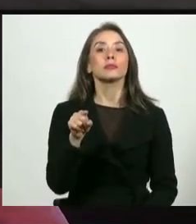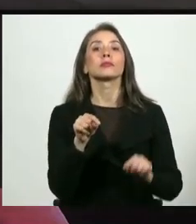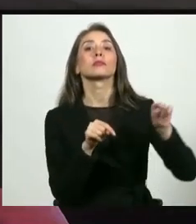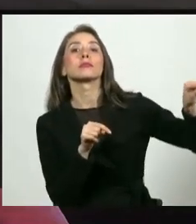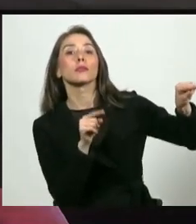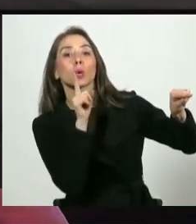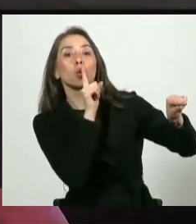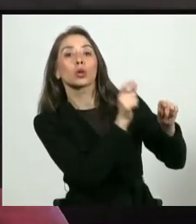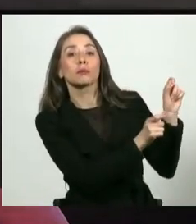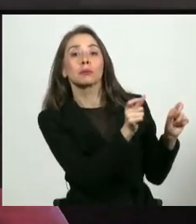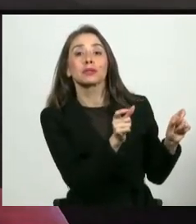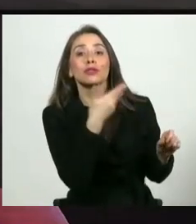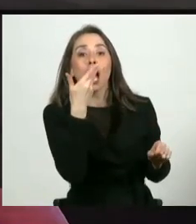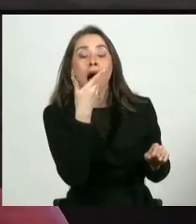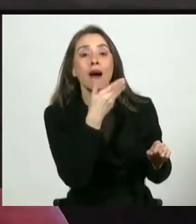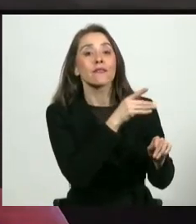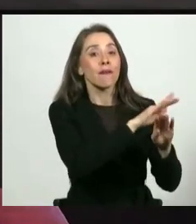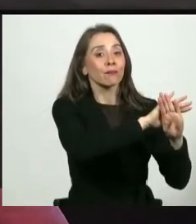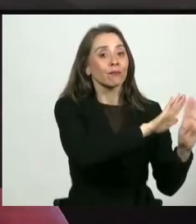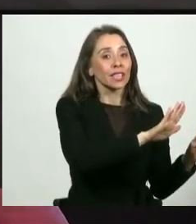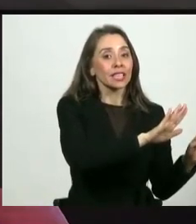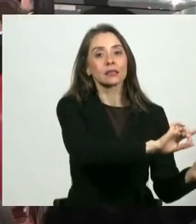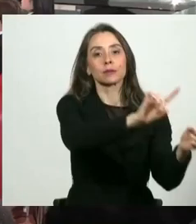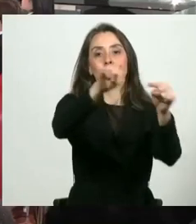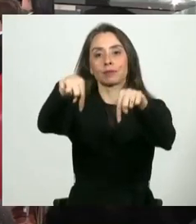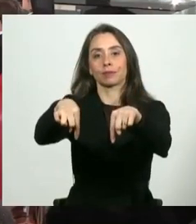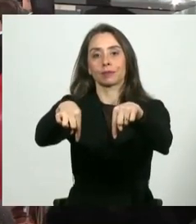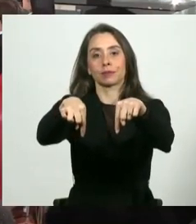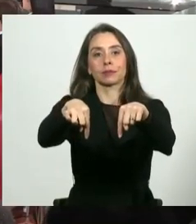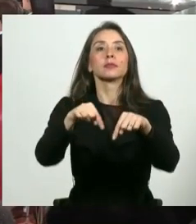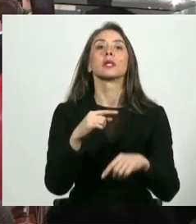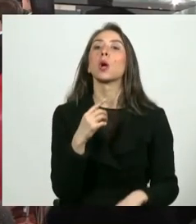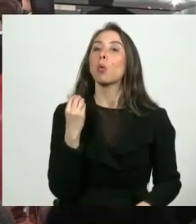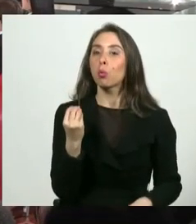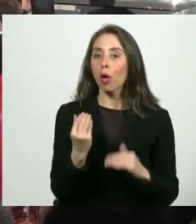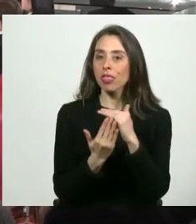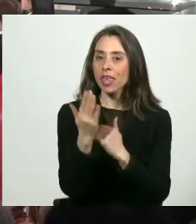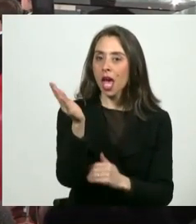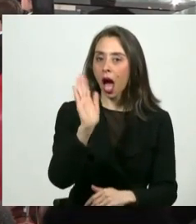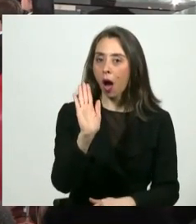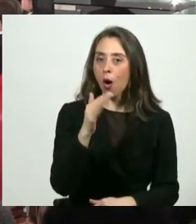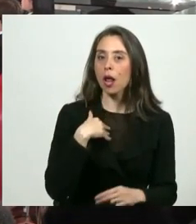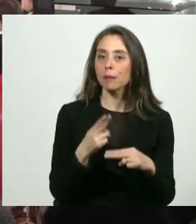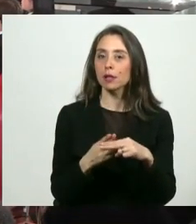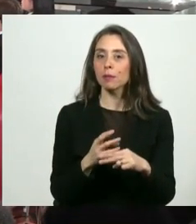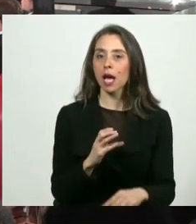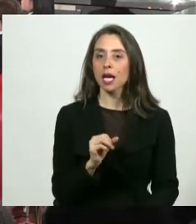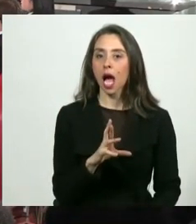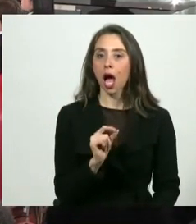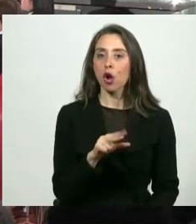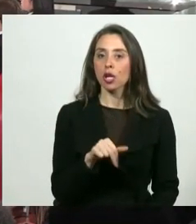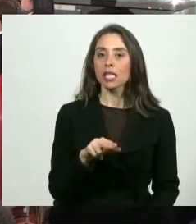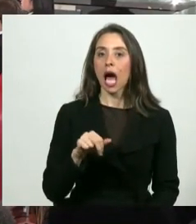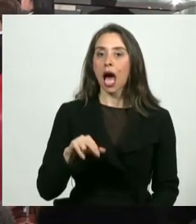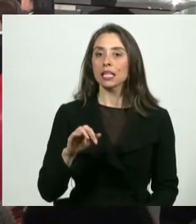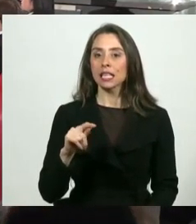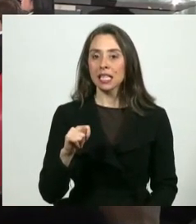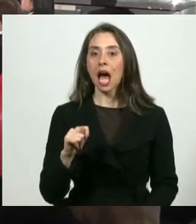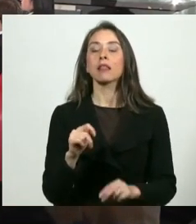últimas intervenciones y después vamos aquí al público. Hola, buenos días. Mi nombre es Carolina Ninat. Soy